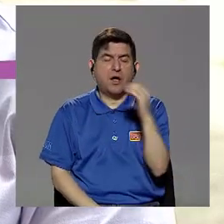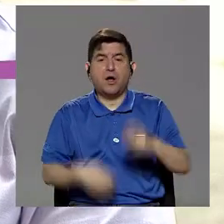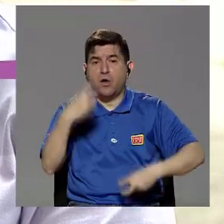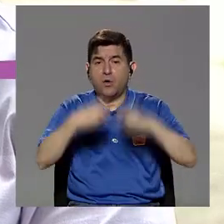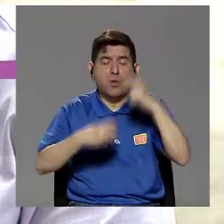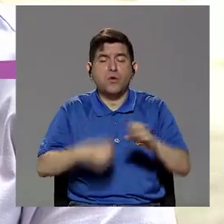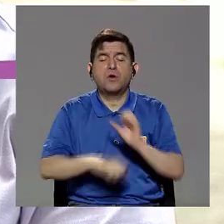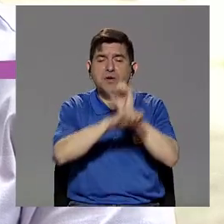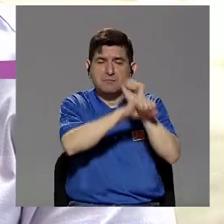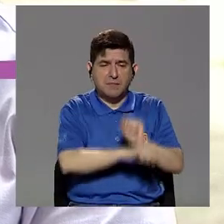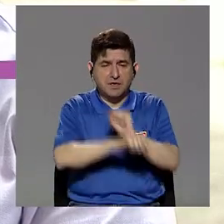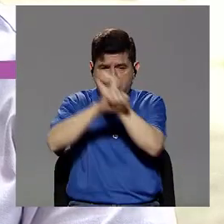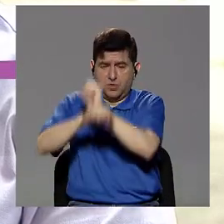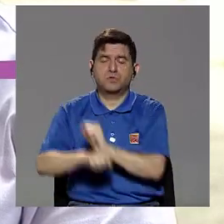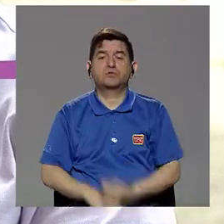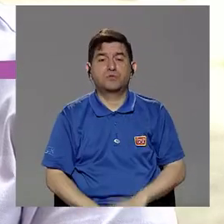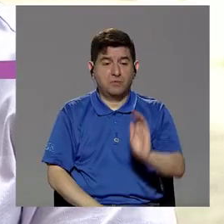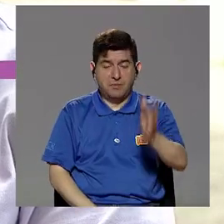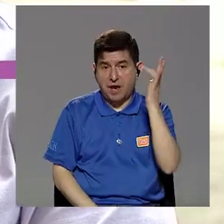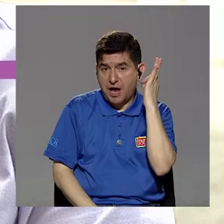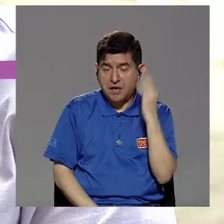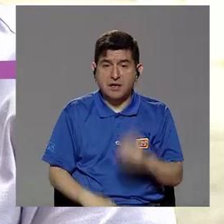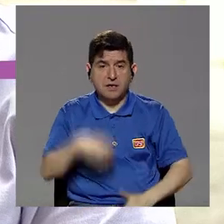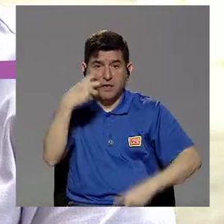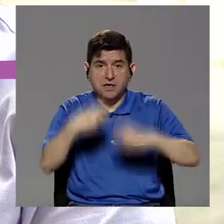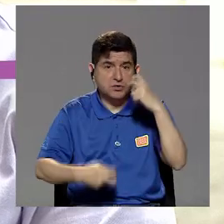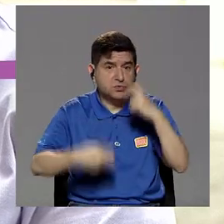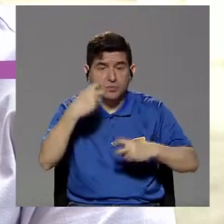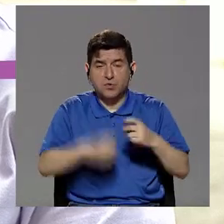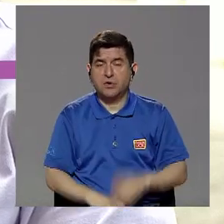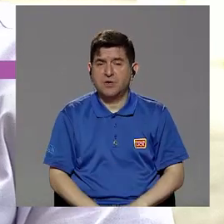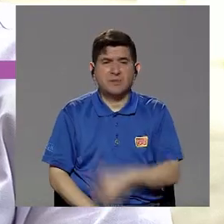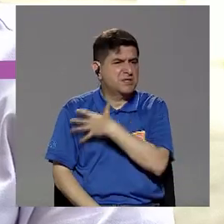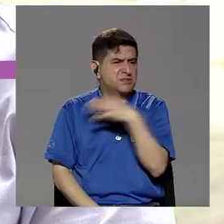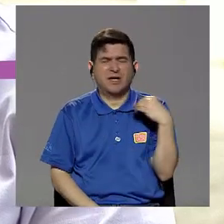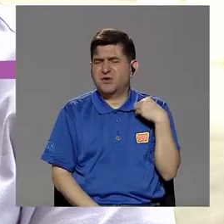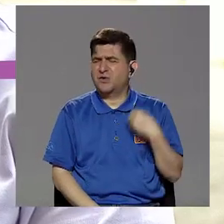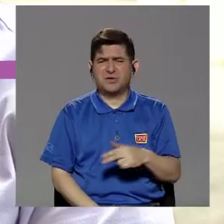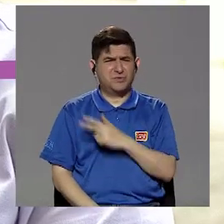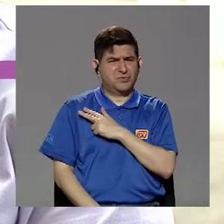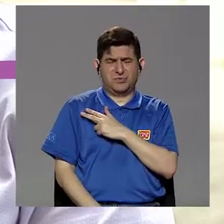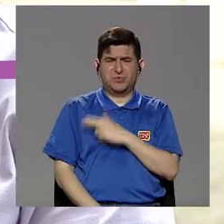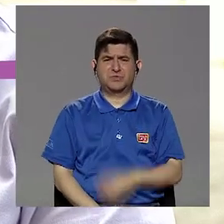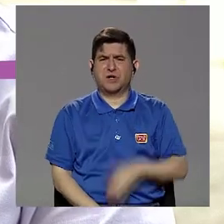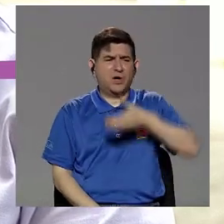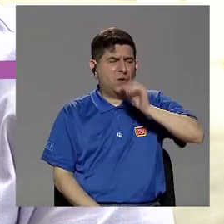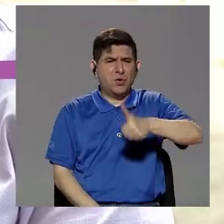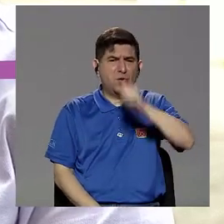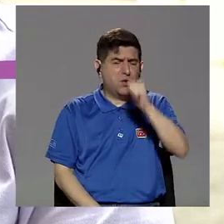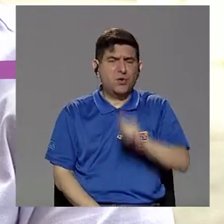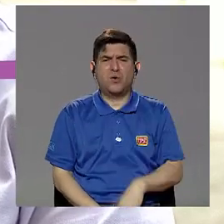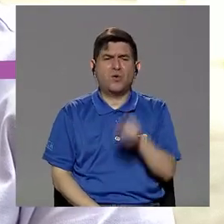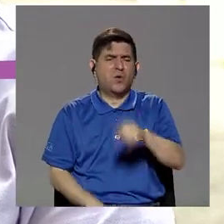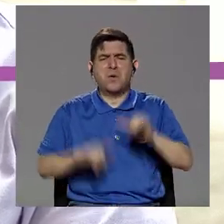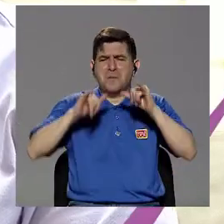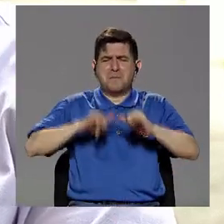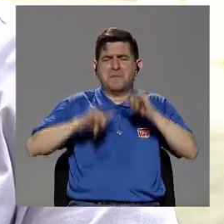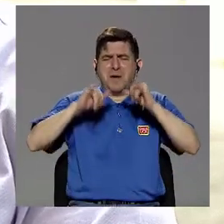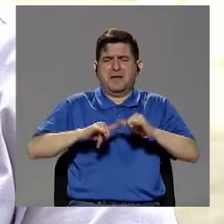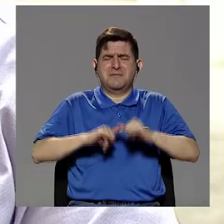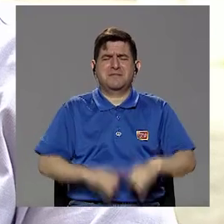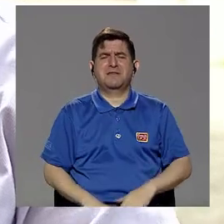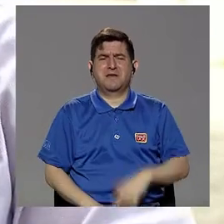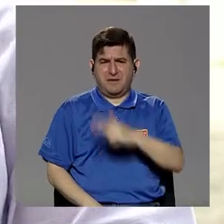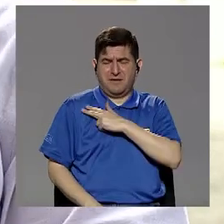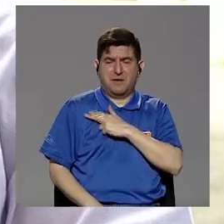mucho problema de hábitos, ¿verdad? A veces en niñas hay mucho problema de que no les gusta ir a orinar, que no les gusta tomar agua, se aguanta mucho las ganas de orinar. Entonces, en